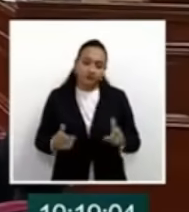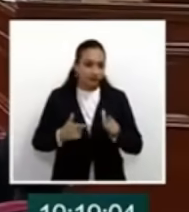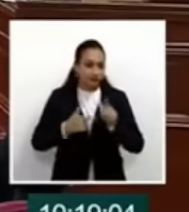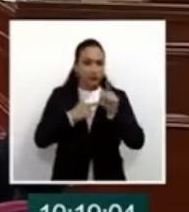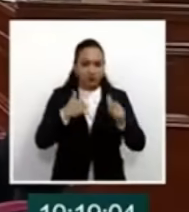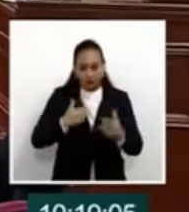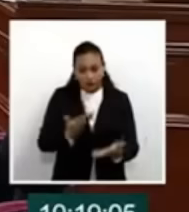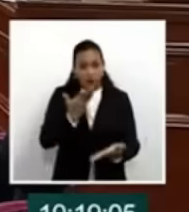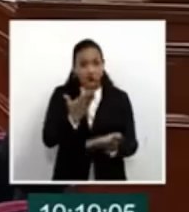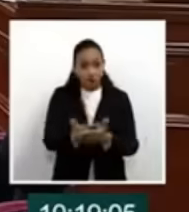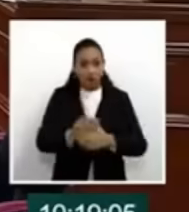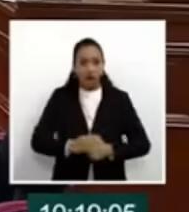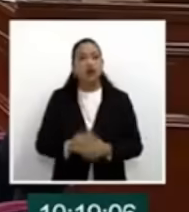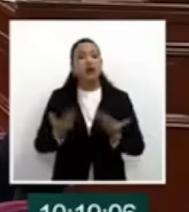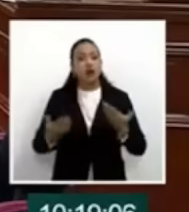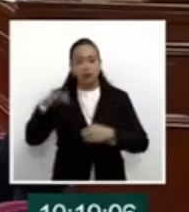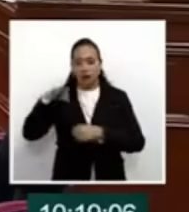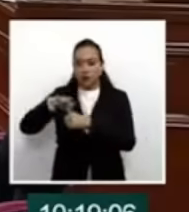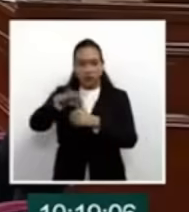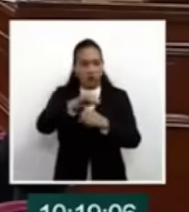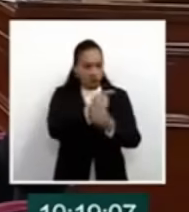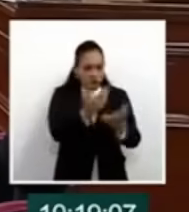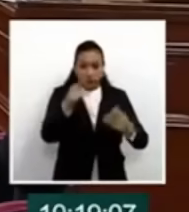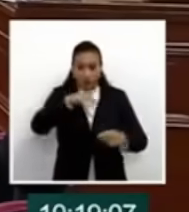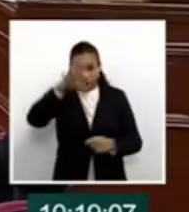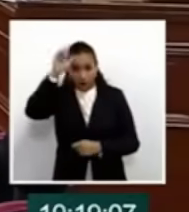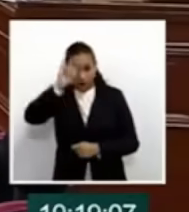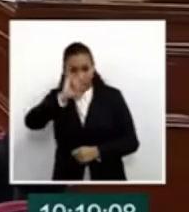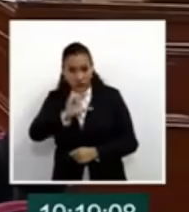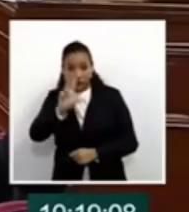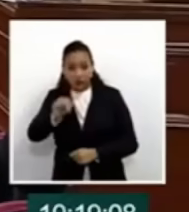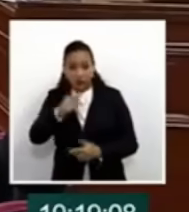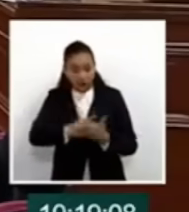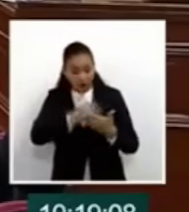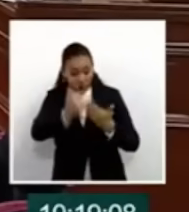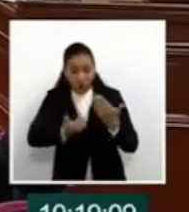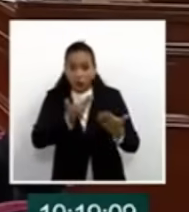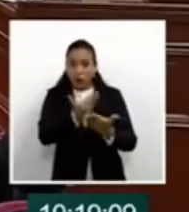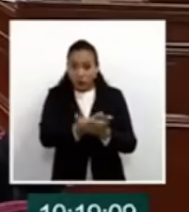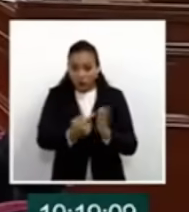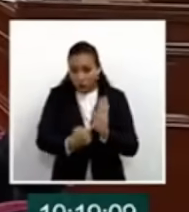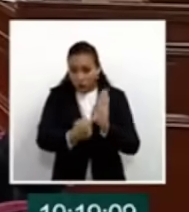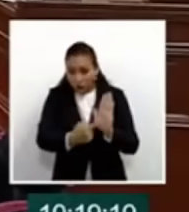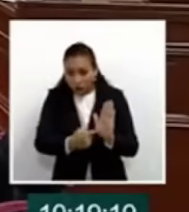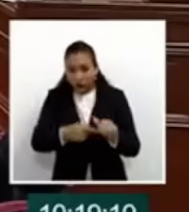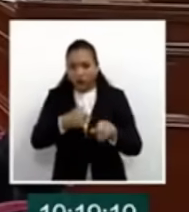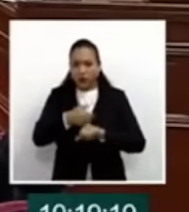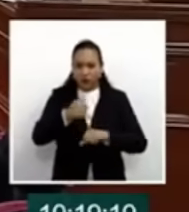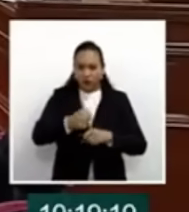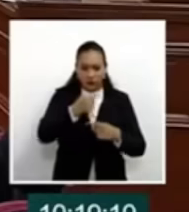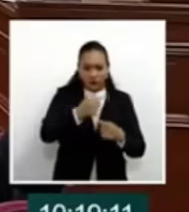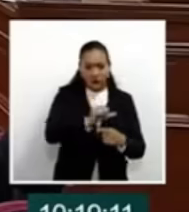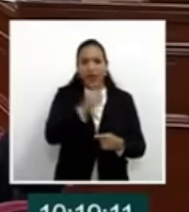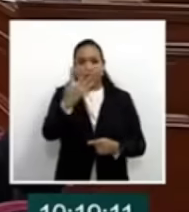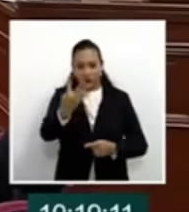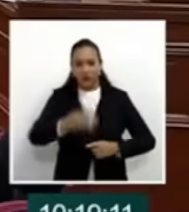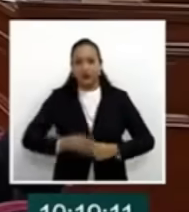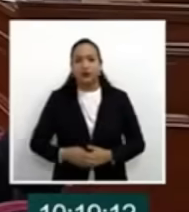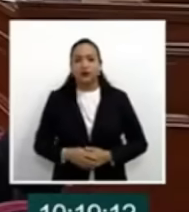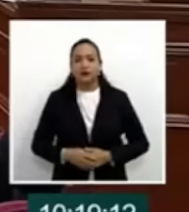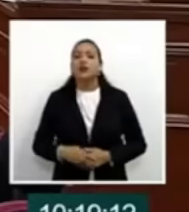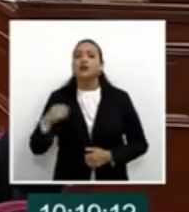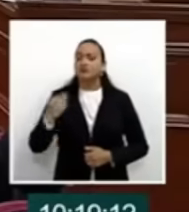formatos auditivos, así que es un reto grande. Luego van a tener que saber qué hacer con la inteligencia artificial en